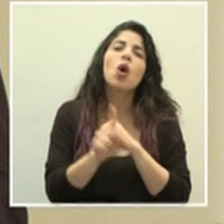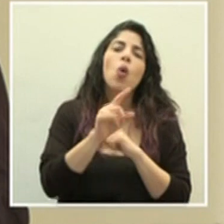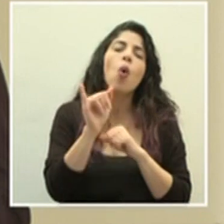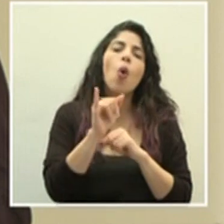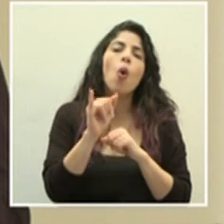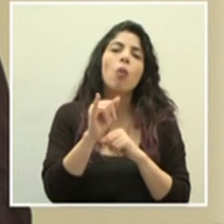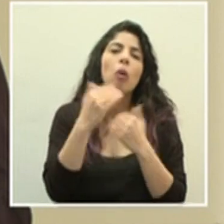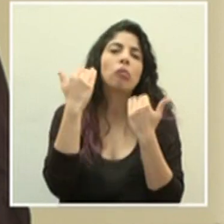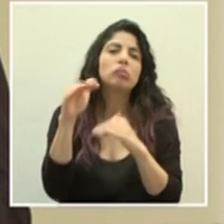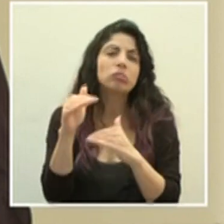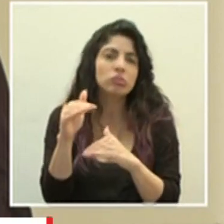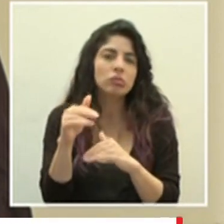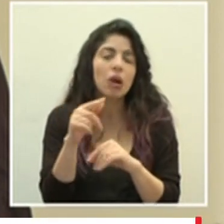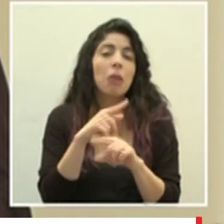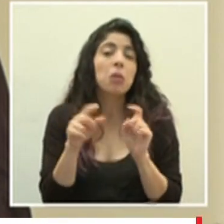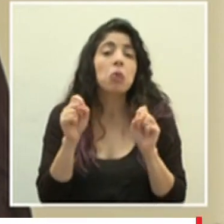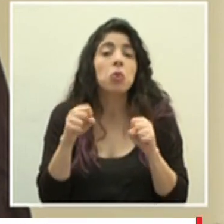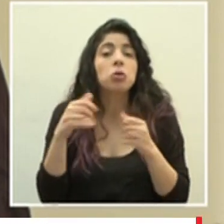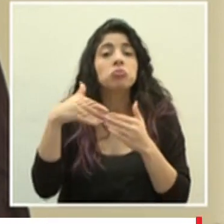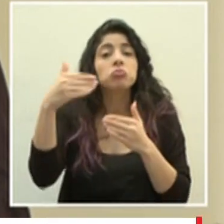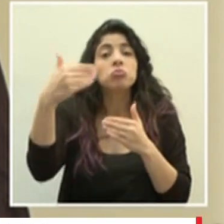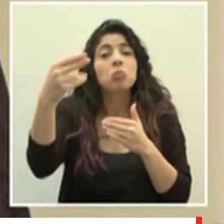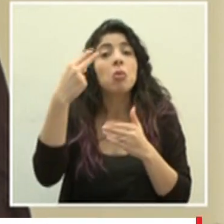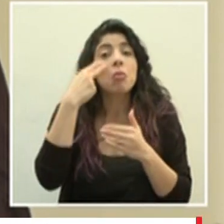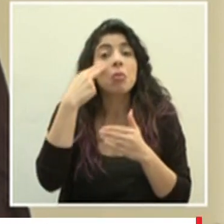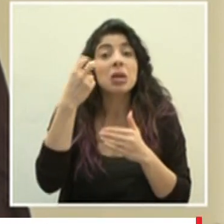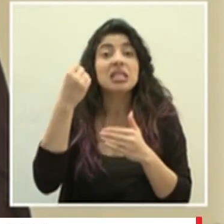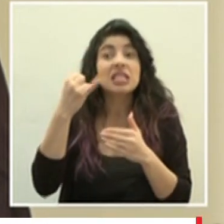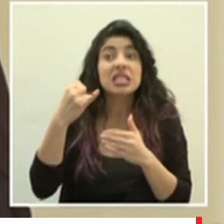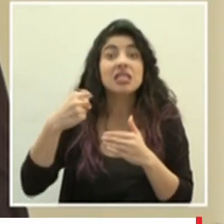sanción, pero eventualmente podríamos ver si ya hay un uso